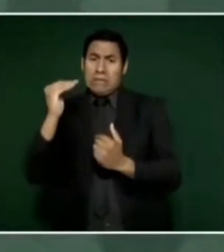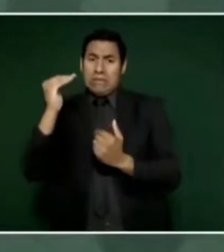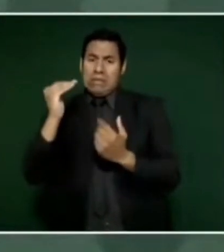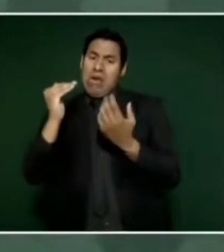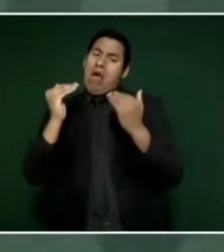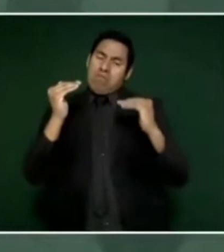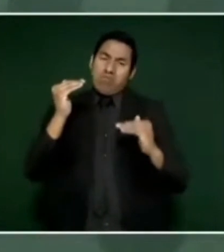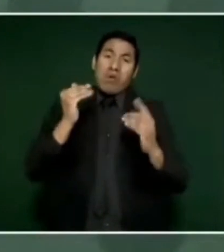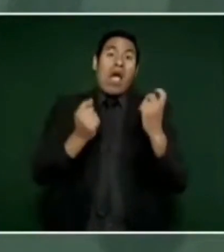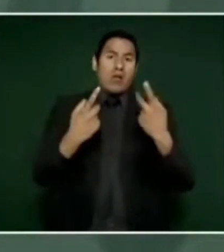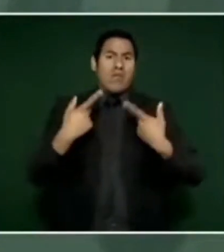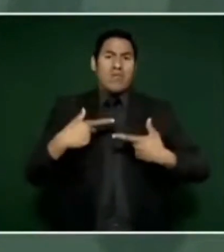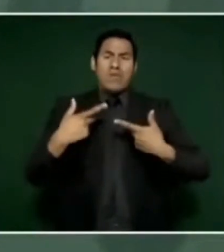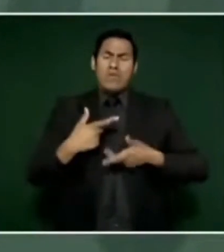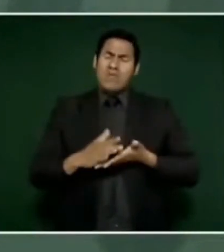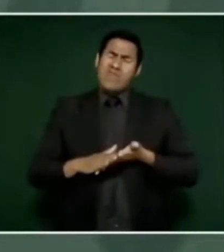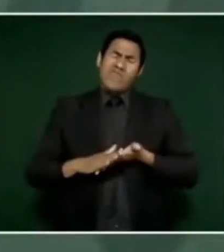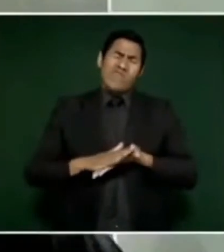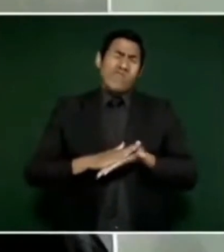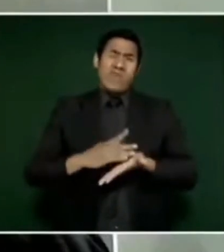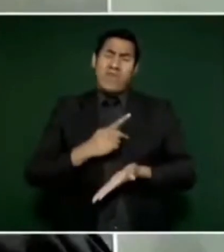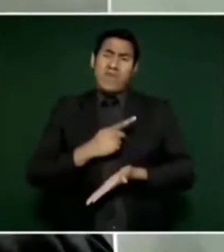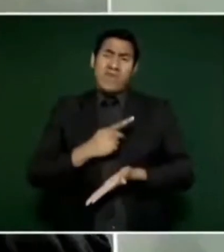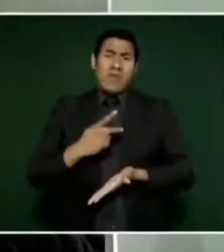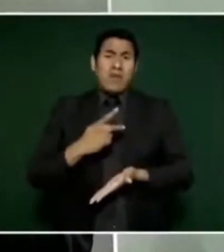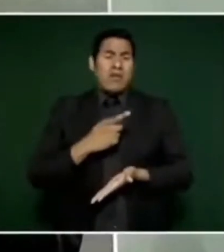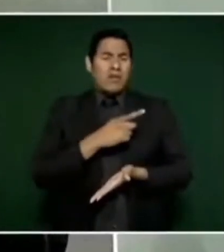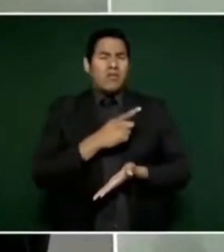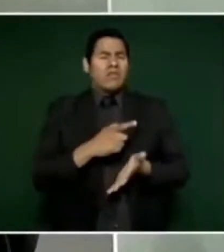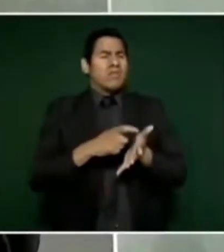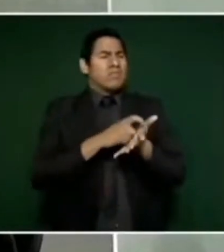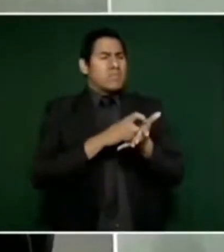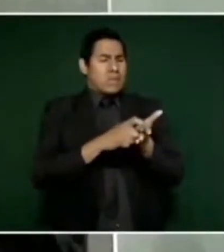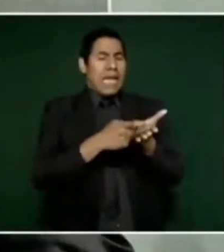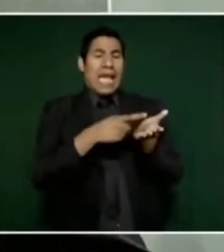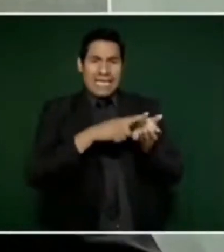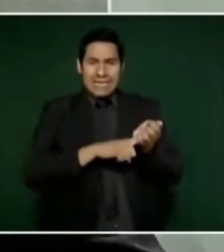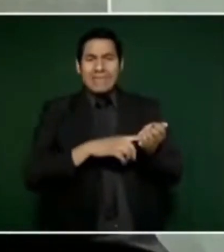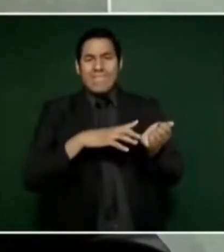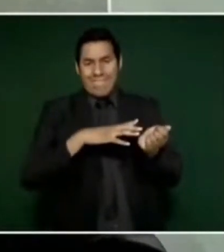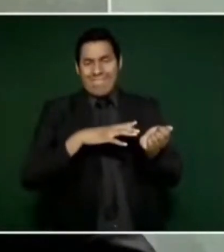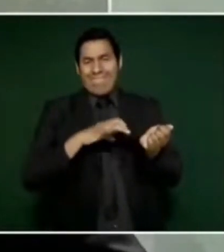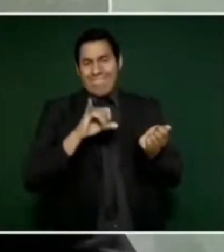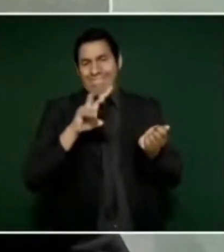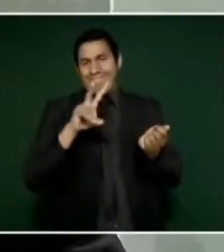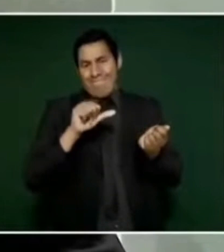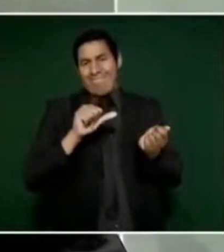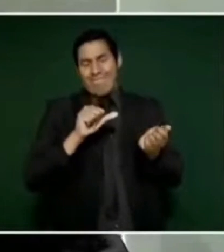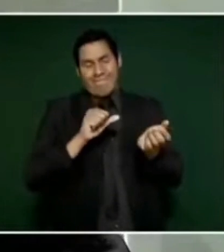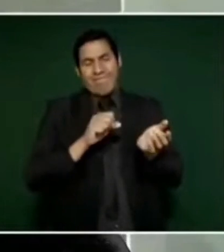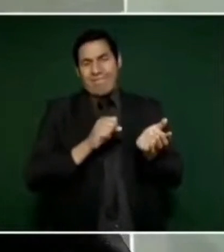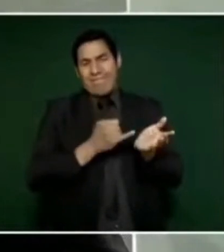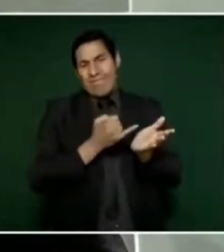humilde. Cuando compra una mercancía, ahí va incluido un impuesto.